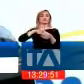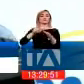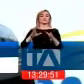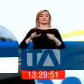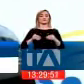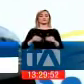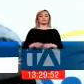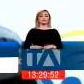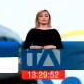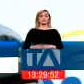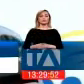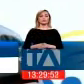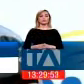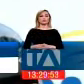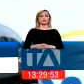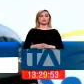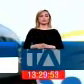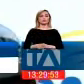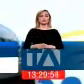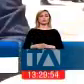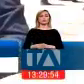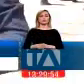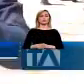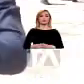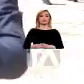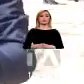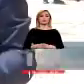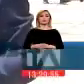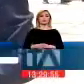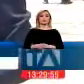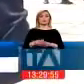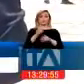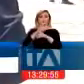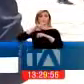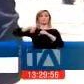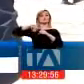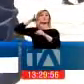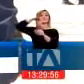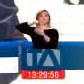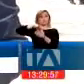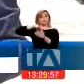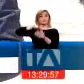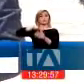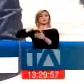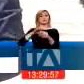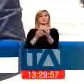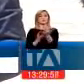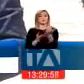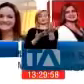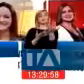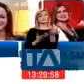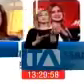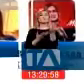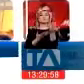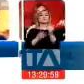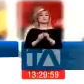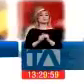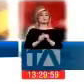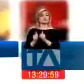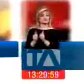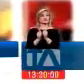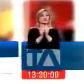aceptación de la postulación del movimiento Construye. El Consejo Nacional Electoral aguarda aún la presencia del